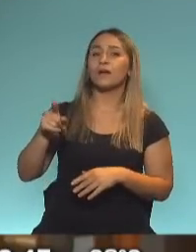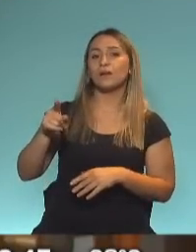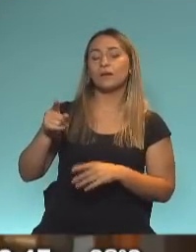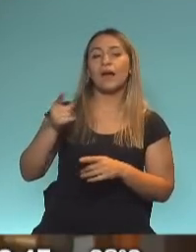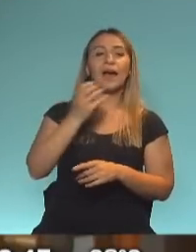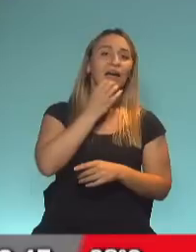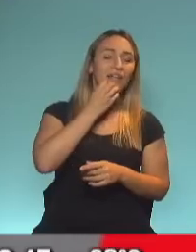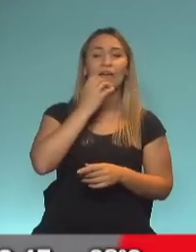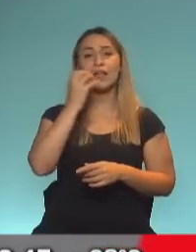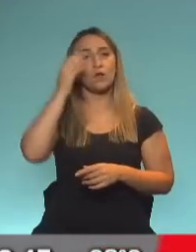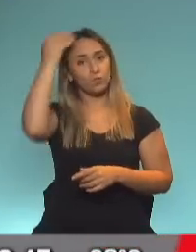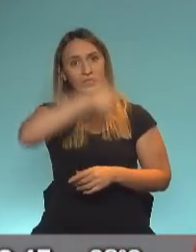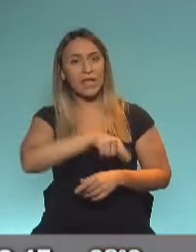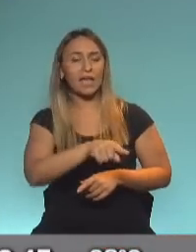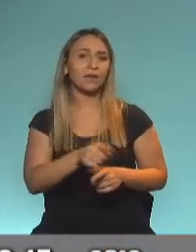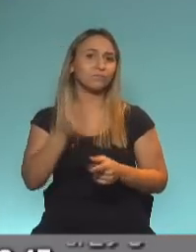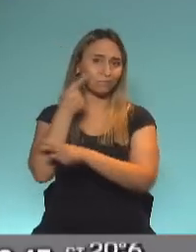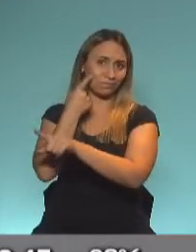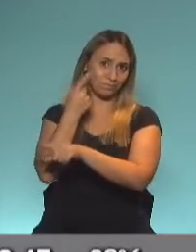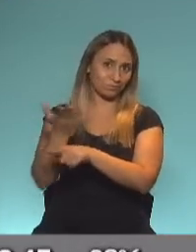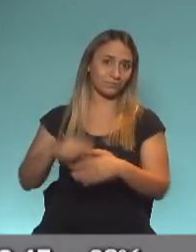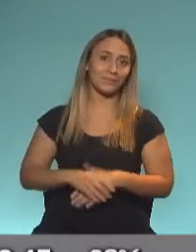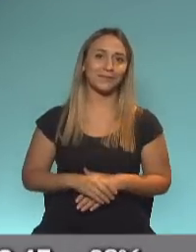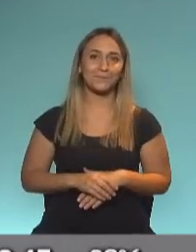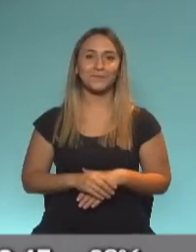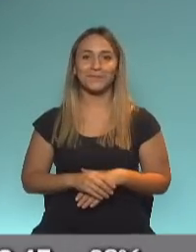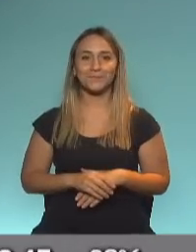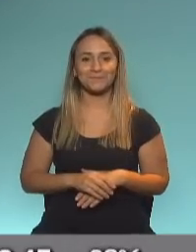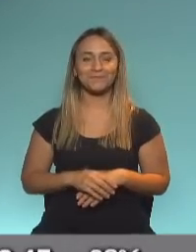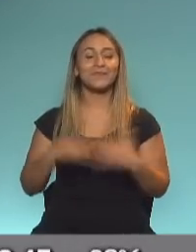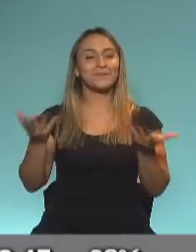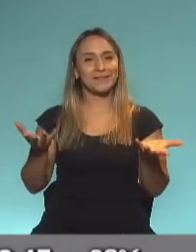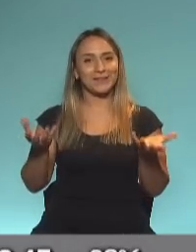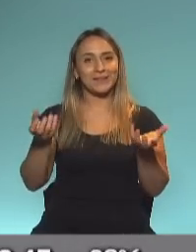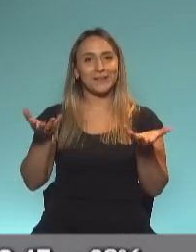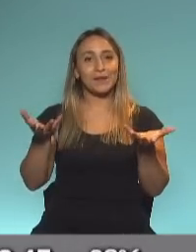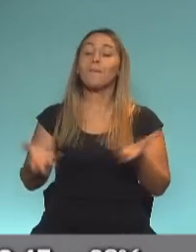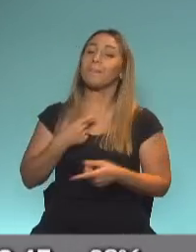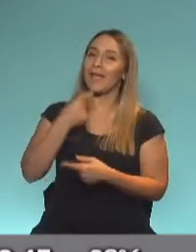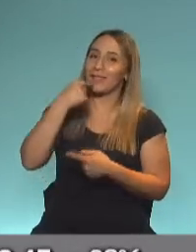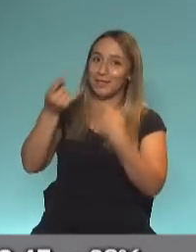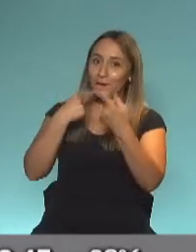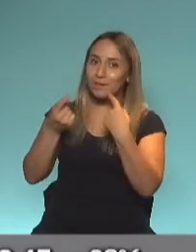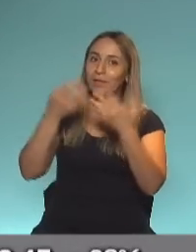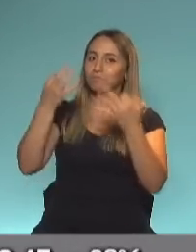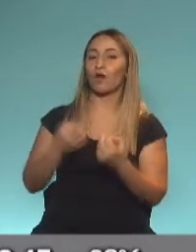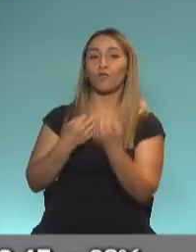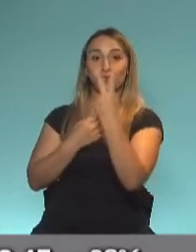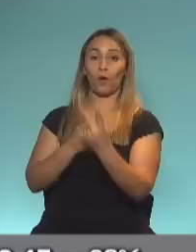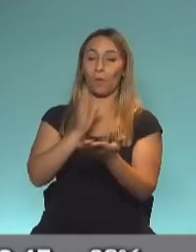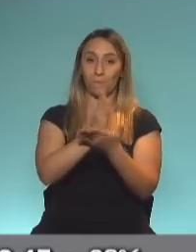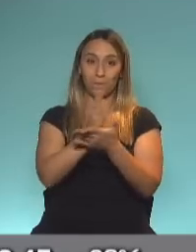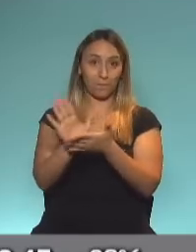escuchando. Gracias, Alejandro. Buenas noches, Vudú. Podemos dividir la entrevista o las preguntas en dos partes, ¿no? Primero vayamos a